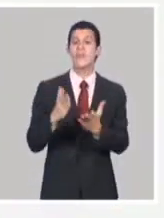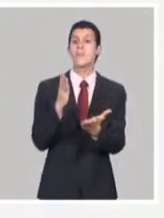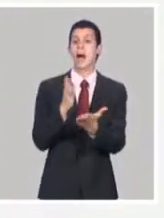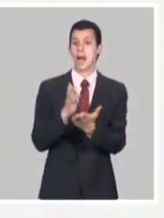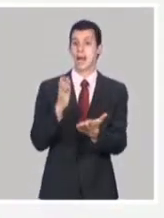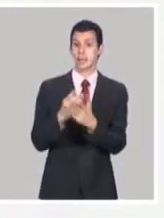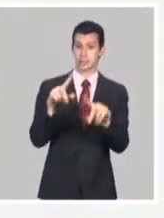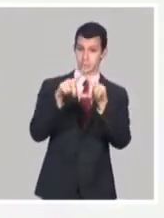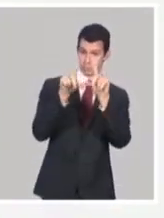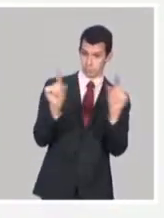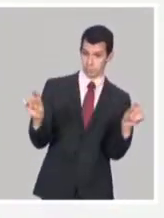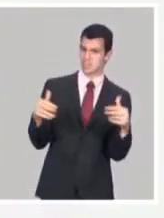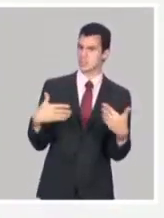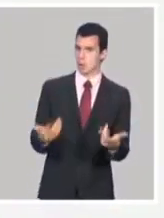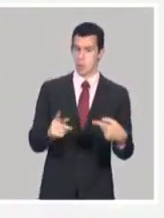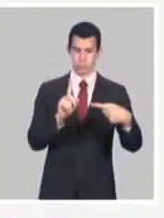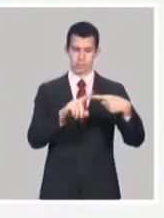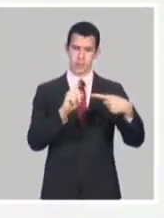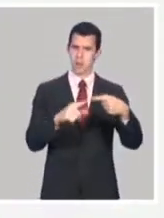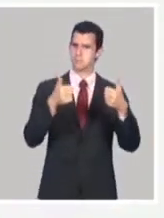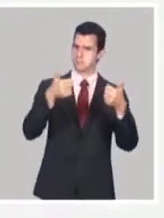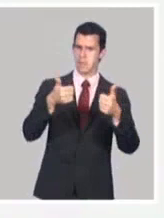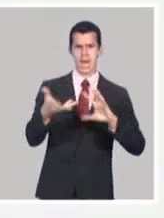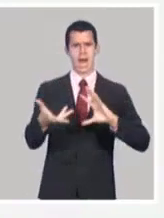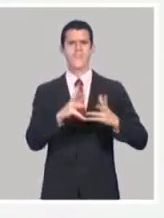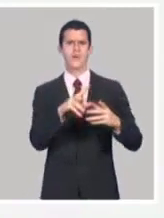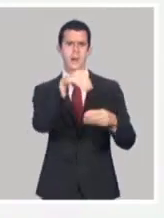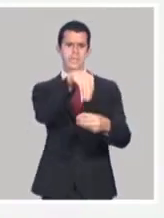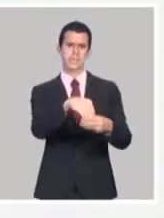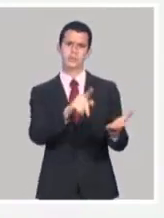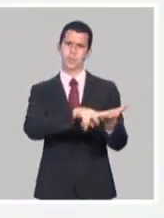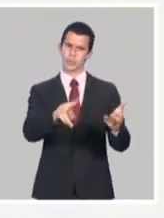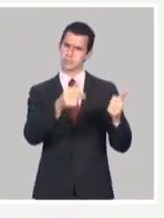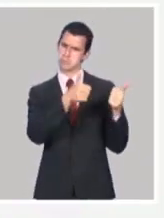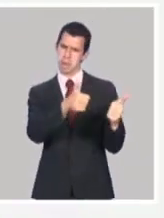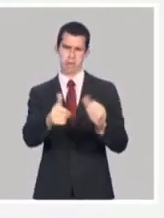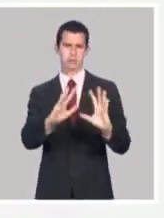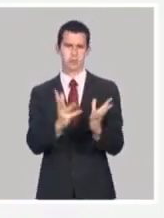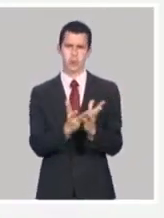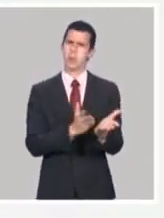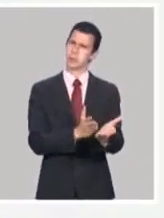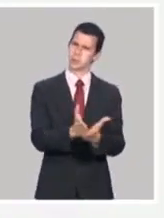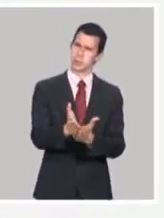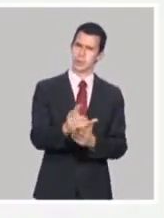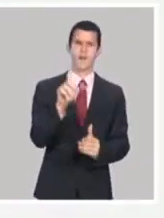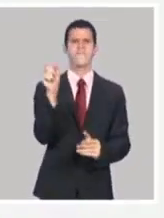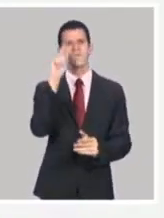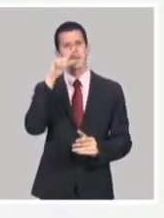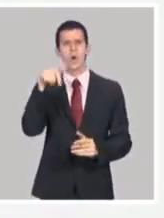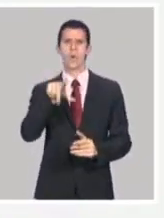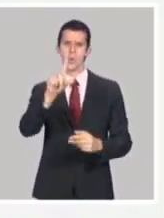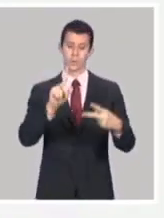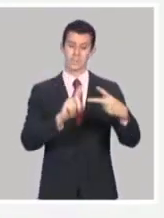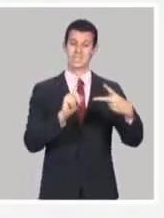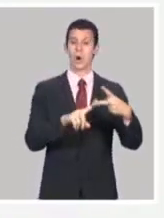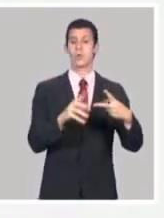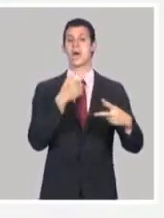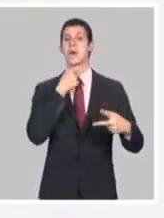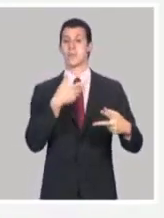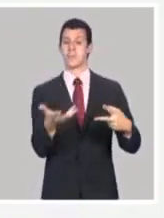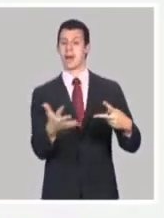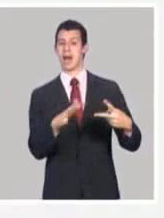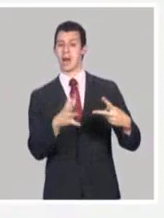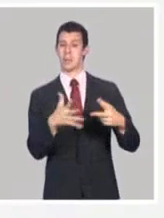no pudiera iniciar y ese curso escolar se extendería hasta el 22 de enero del